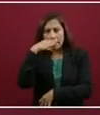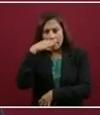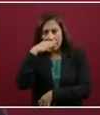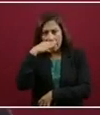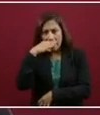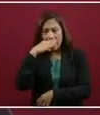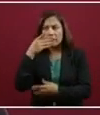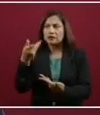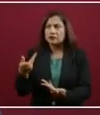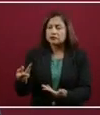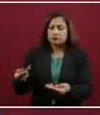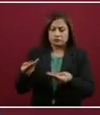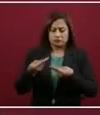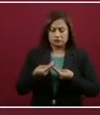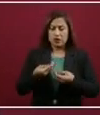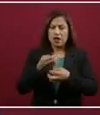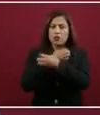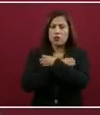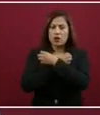es gratuita.